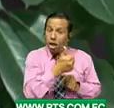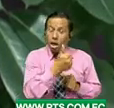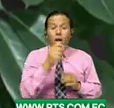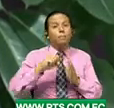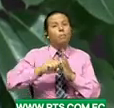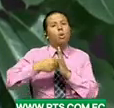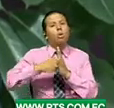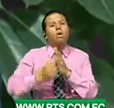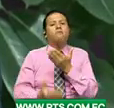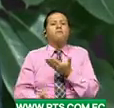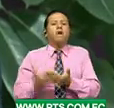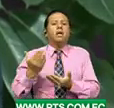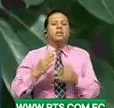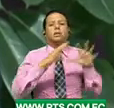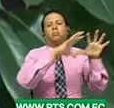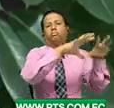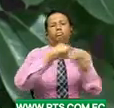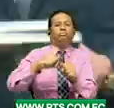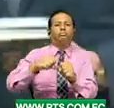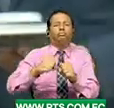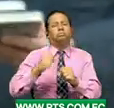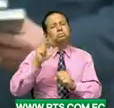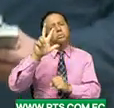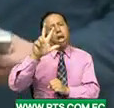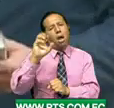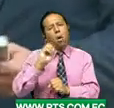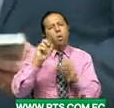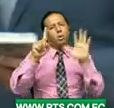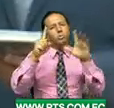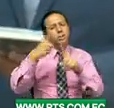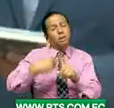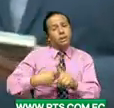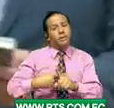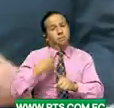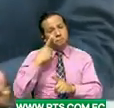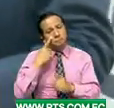3 y 6 meses. Informó Héctor Romero.